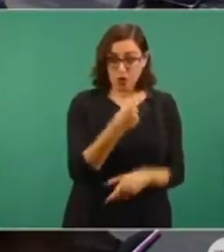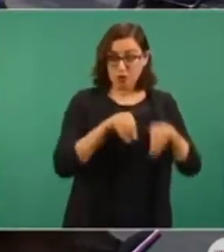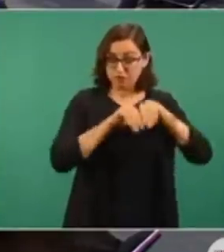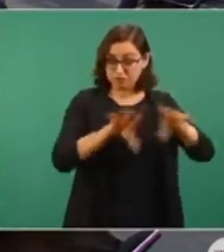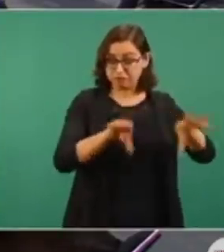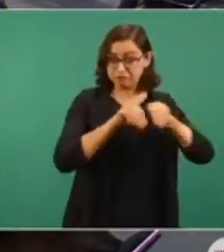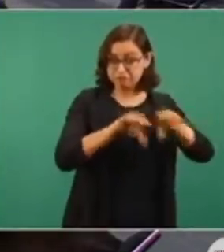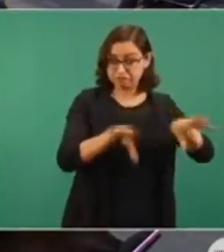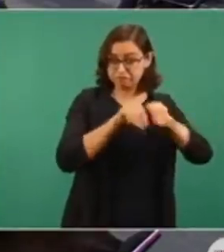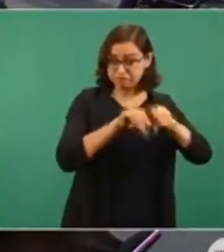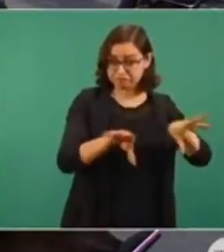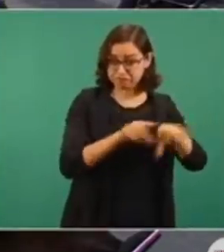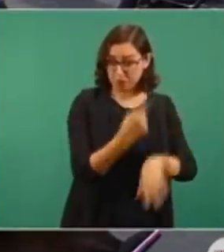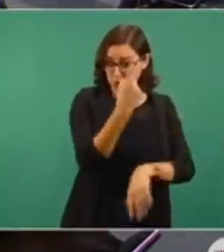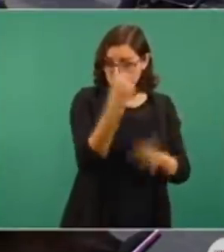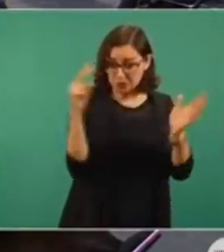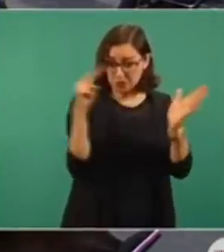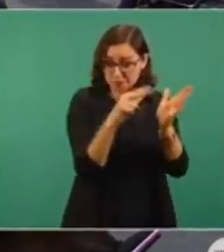mire,